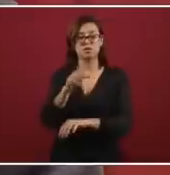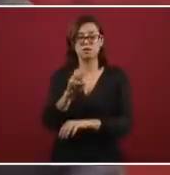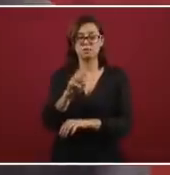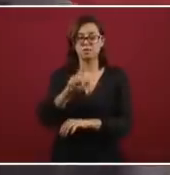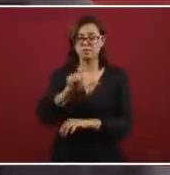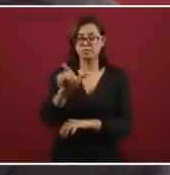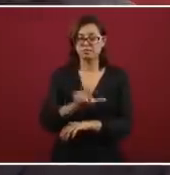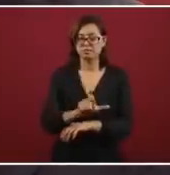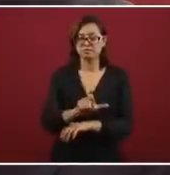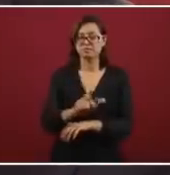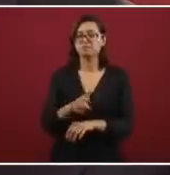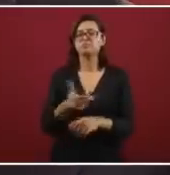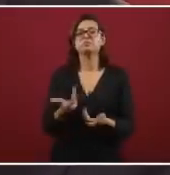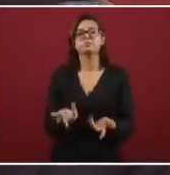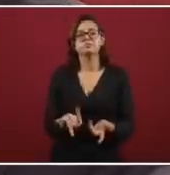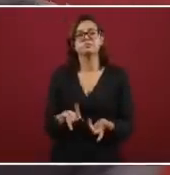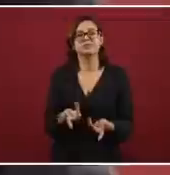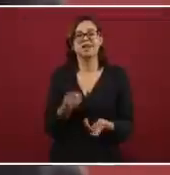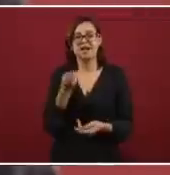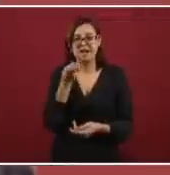Entonces, por eso no se resisten